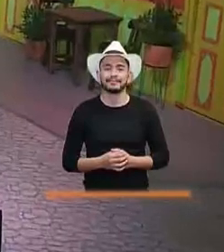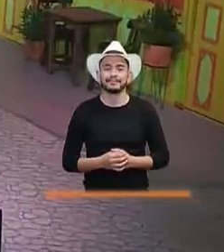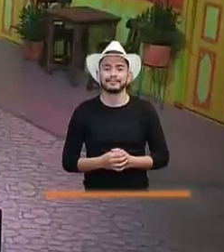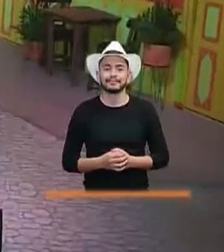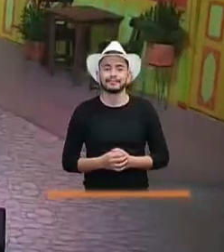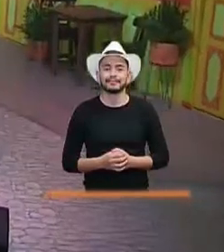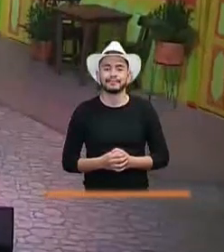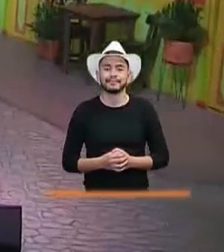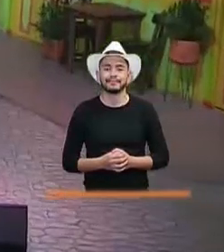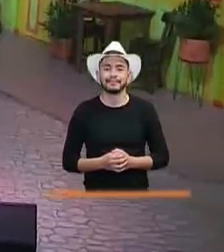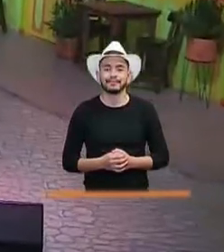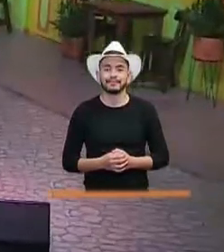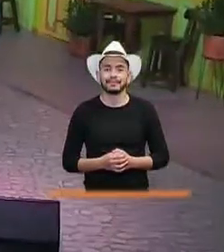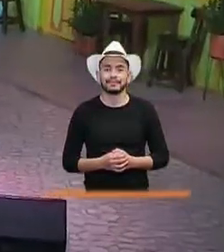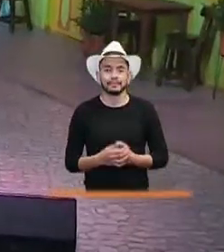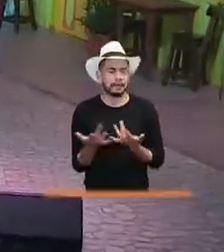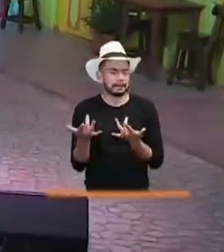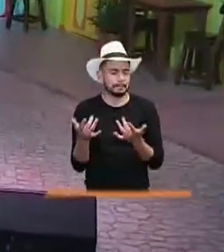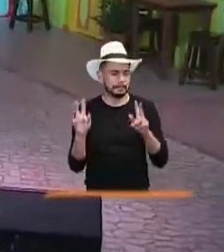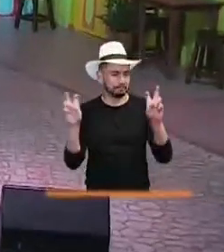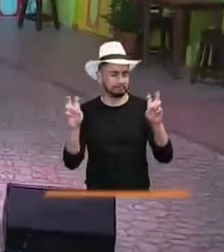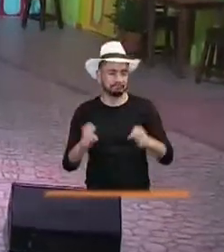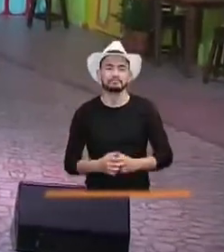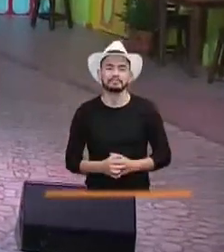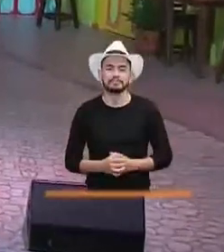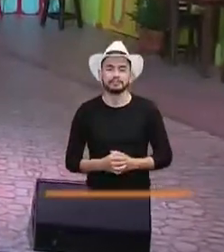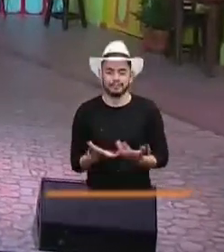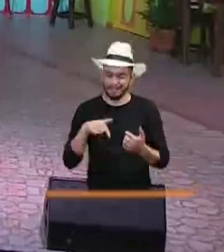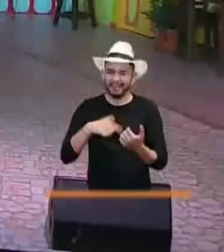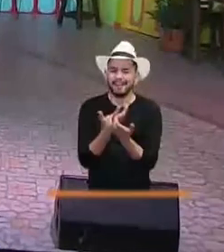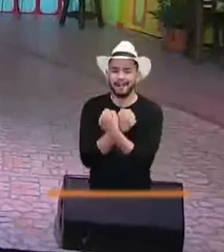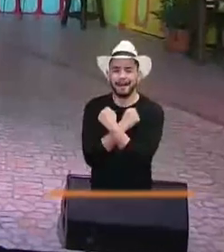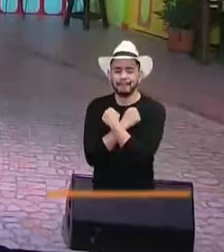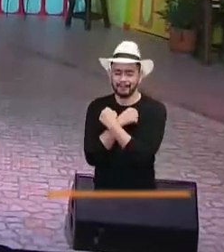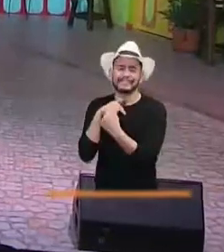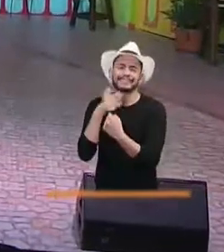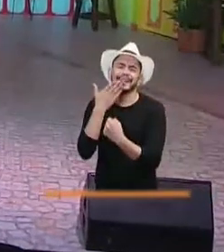Sí, señores, el tema es Amores Pasados.